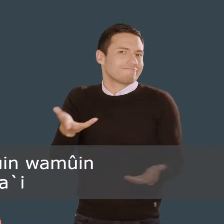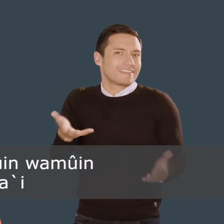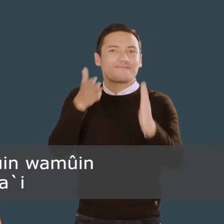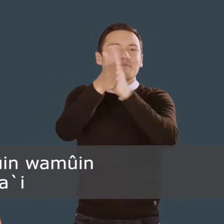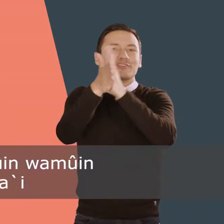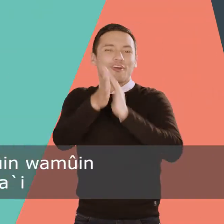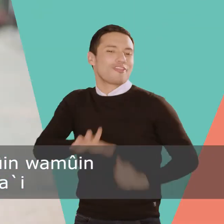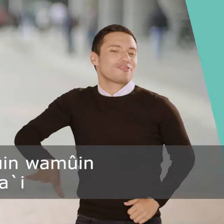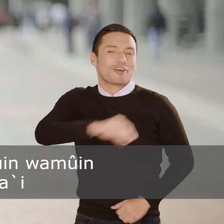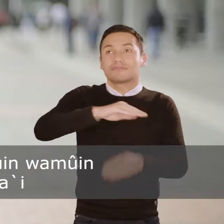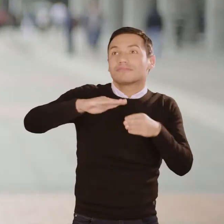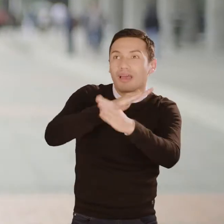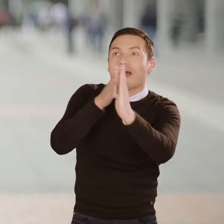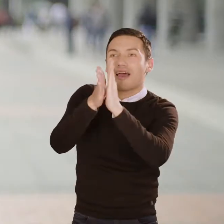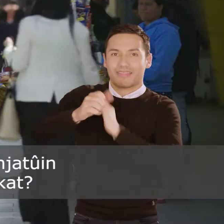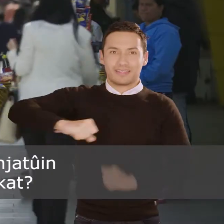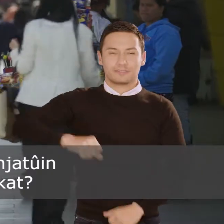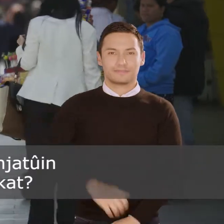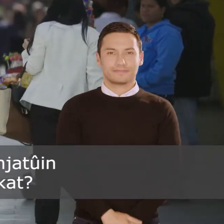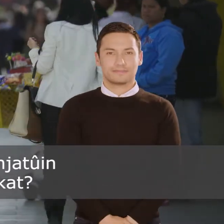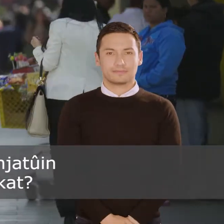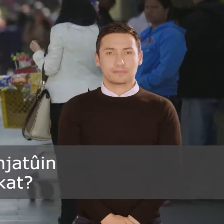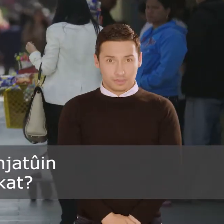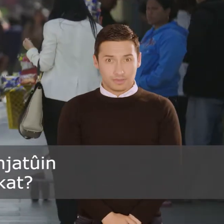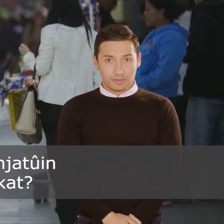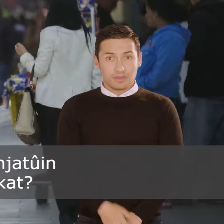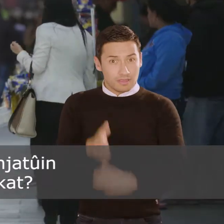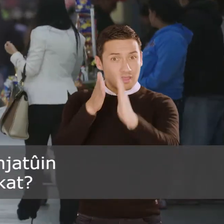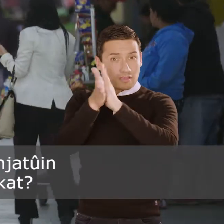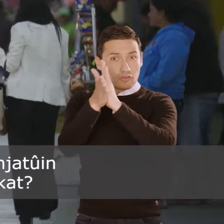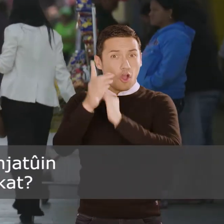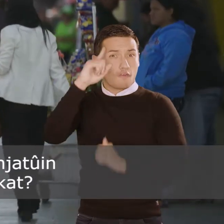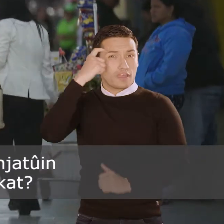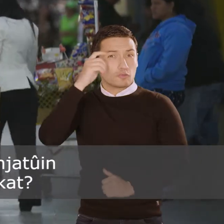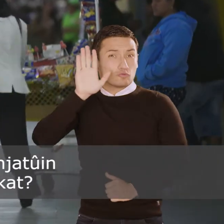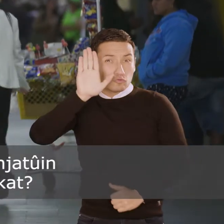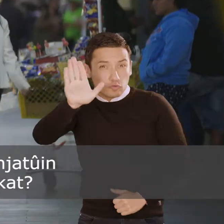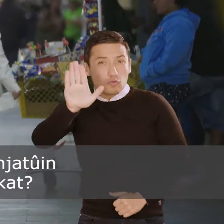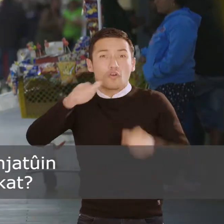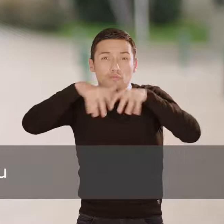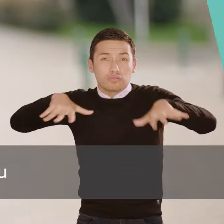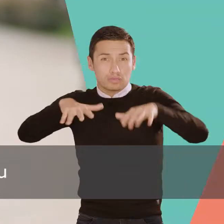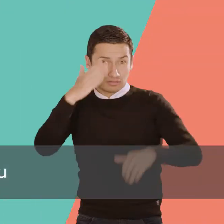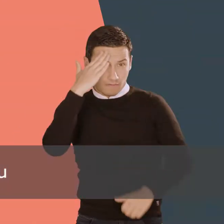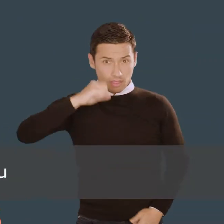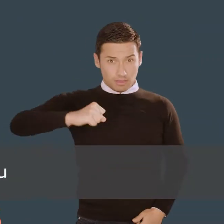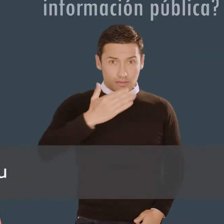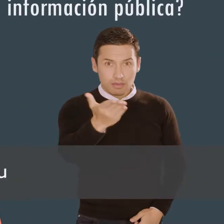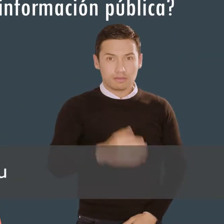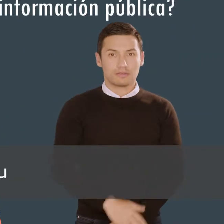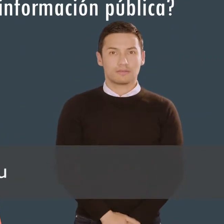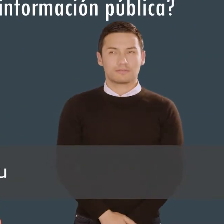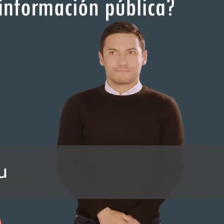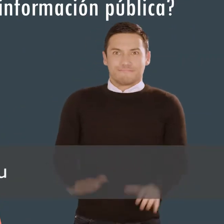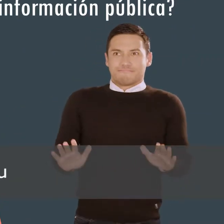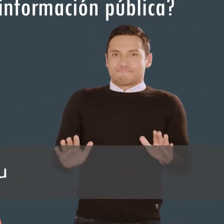la información a la que todos tenemos derecho. ¿Sabe usted que tiene derecho a acceder a la información pública? Pues